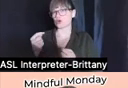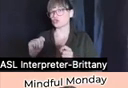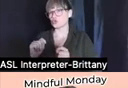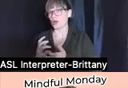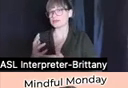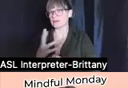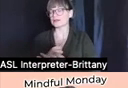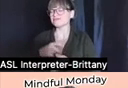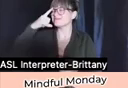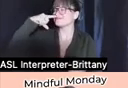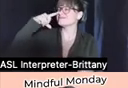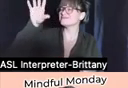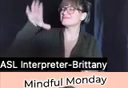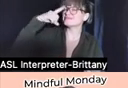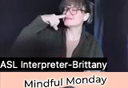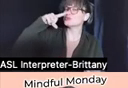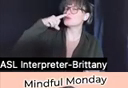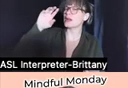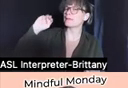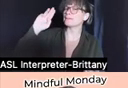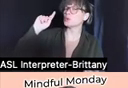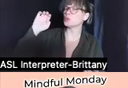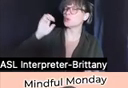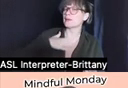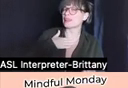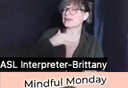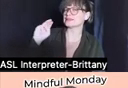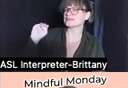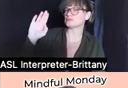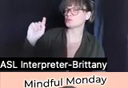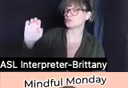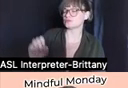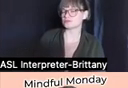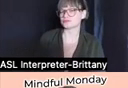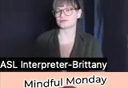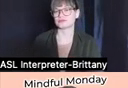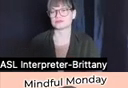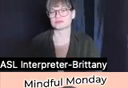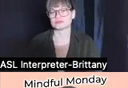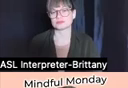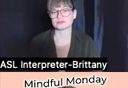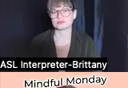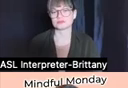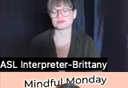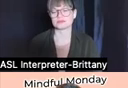If you can please mute yourself. Por favor, apaguen sus micrófonos. Para que podamos escuchar.